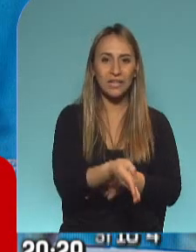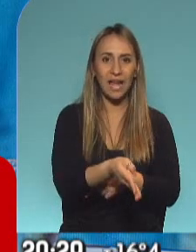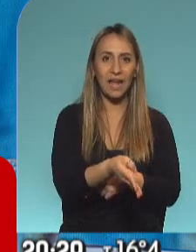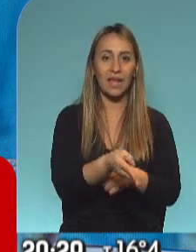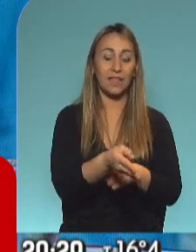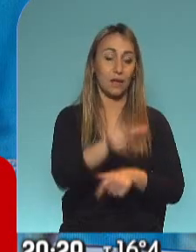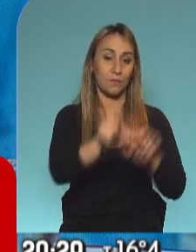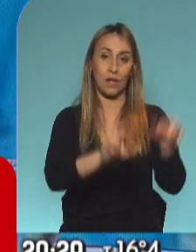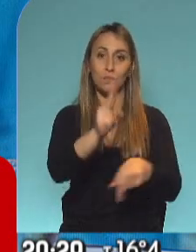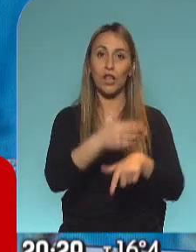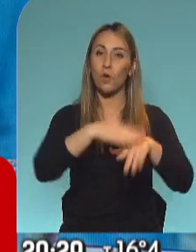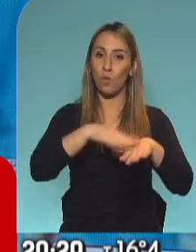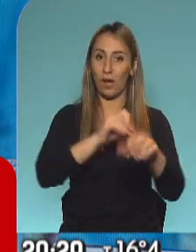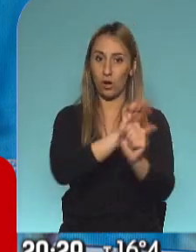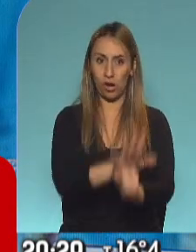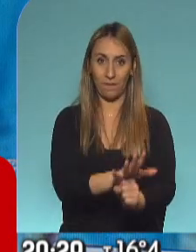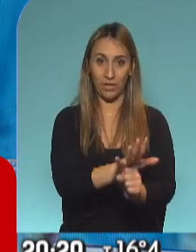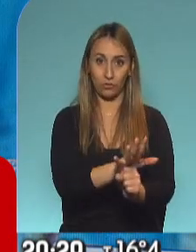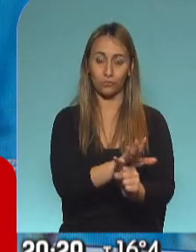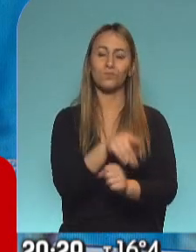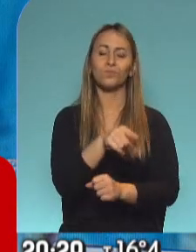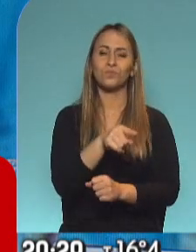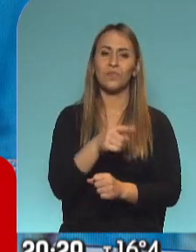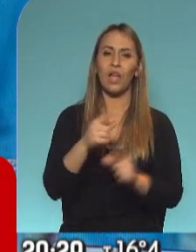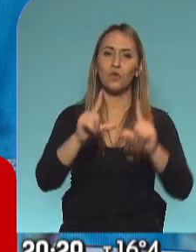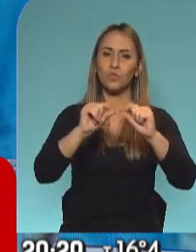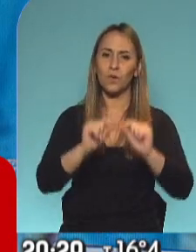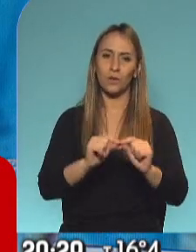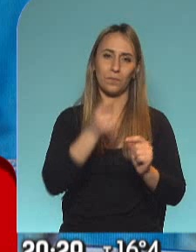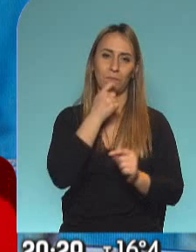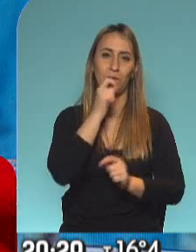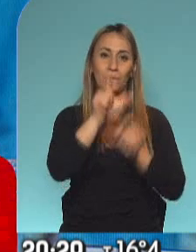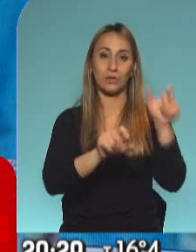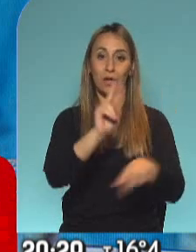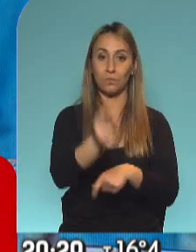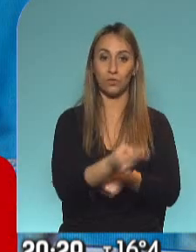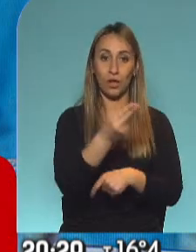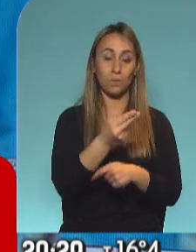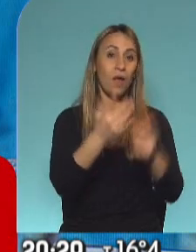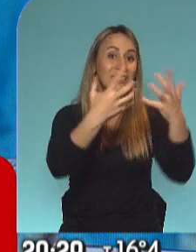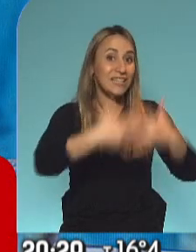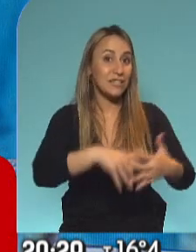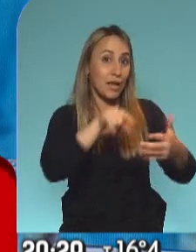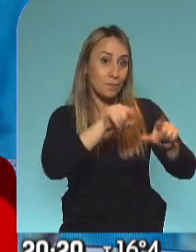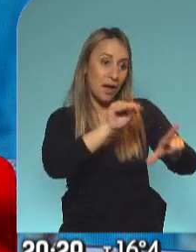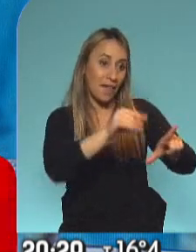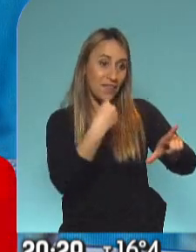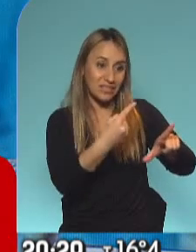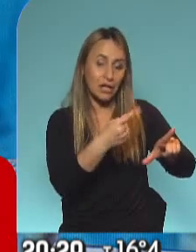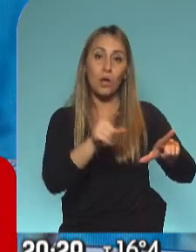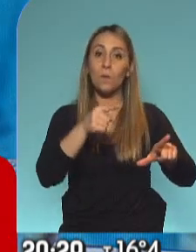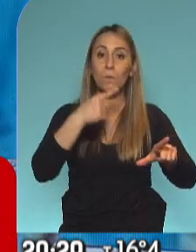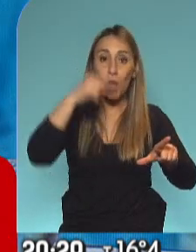letalidad, y reparaban el siguiente número. Habla de fallecidos según el sistema, mes por mes.